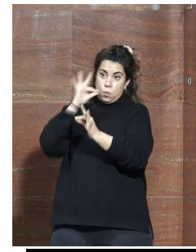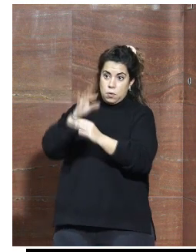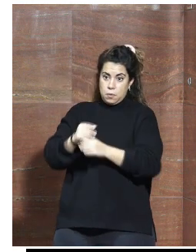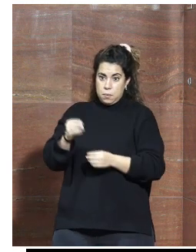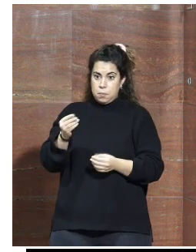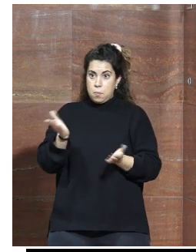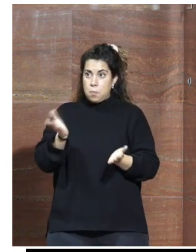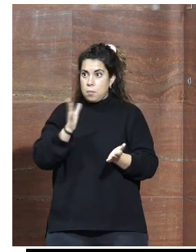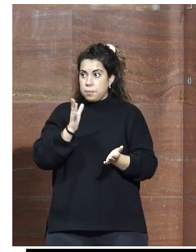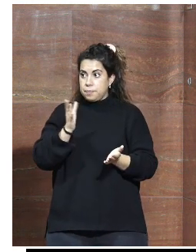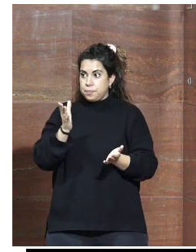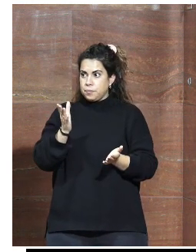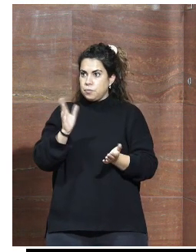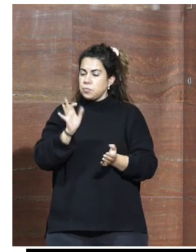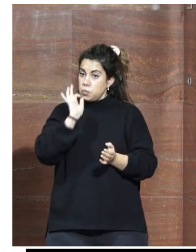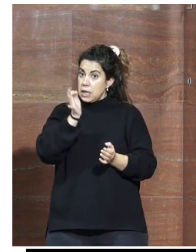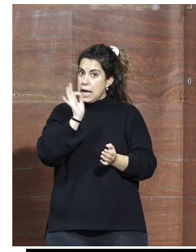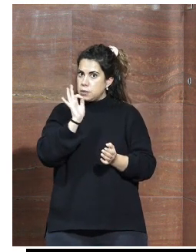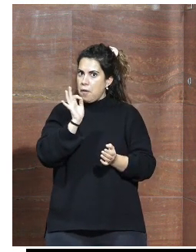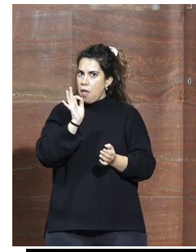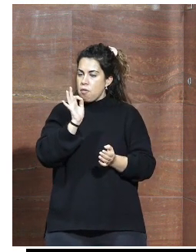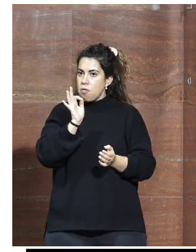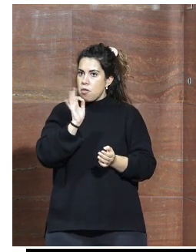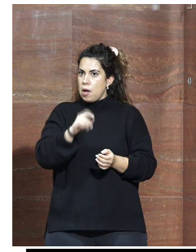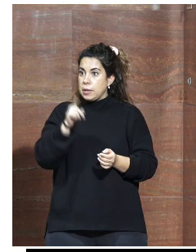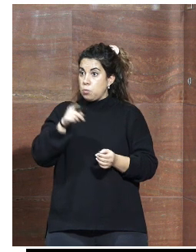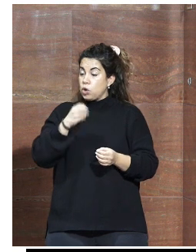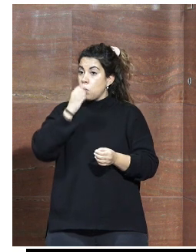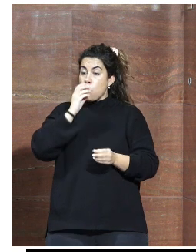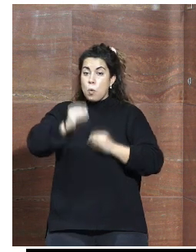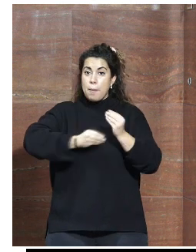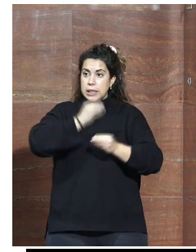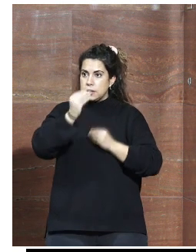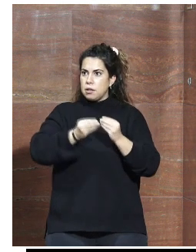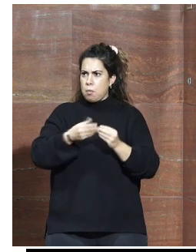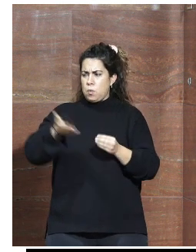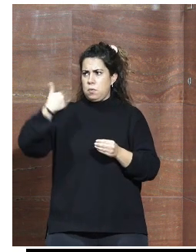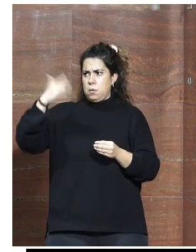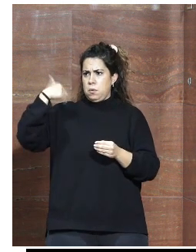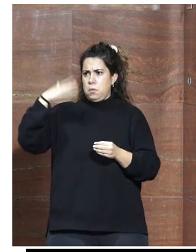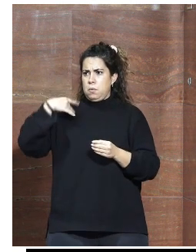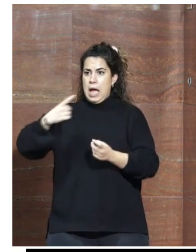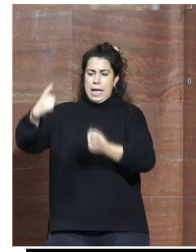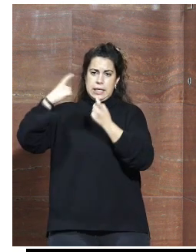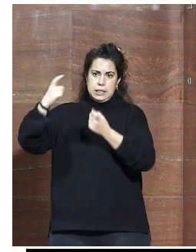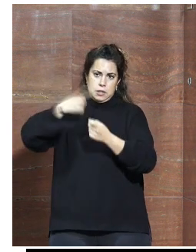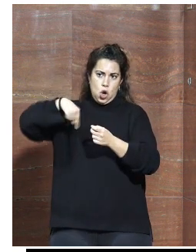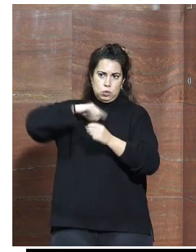porque no contenemos, pero sí es cierto que eso fue una buena práctica de hace tiempo que nos enseñó a los